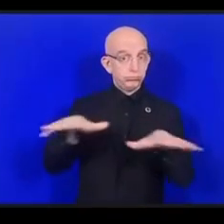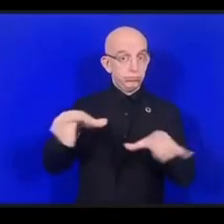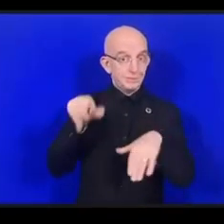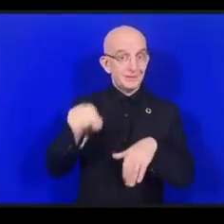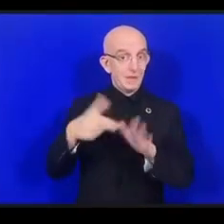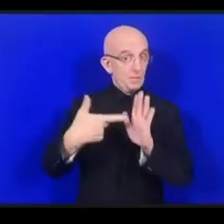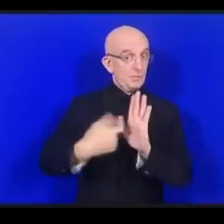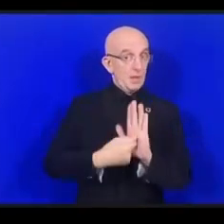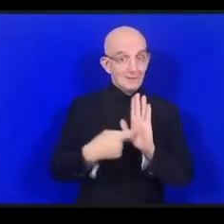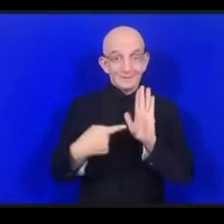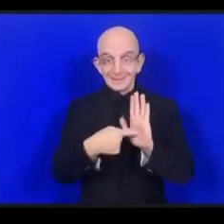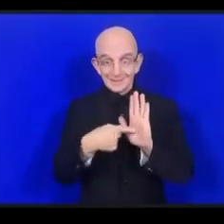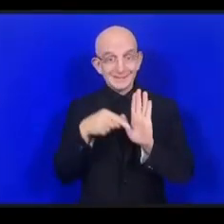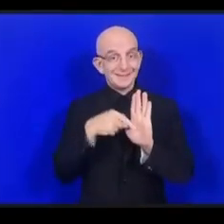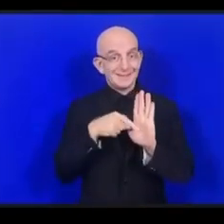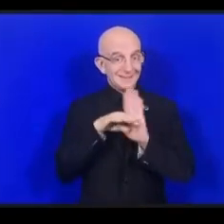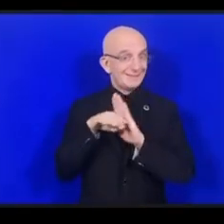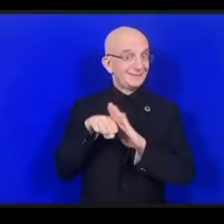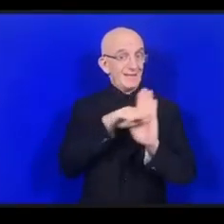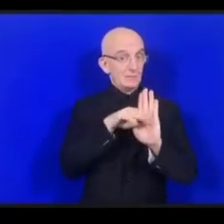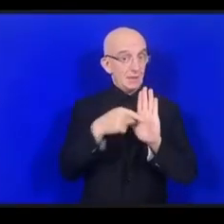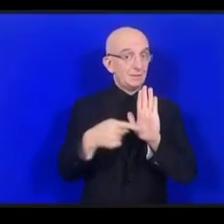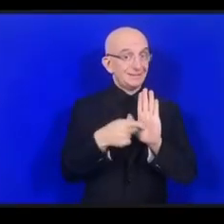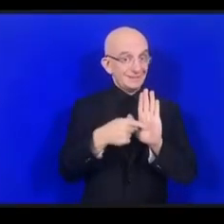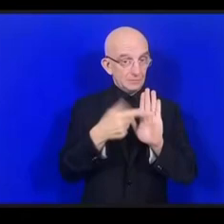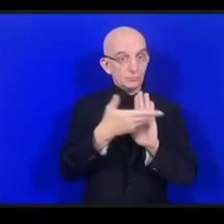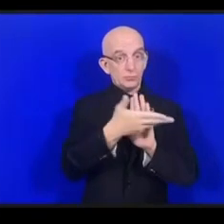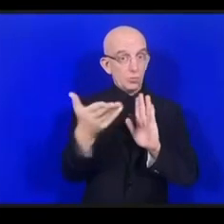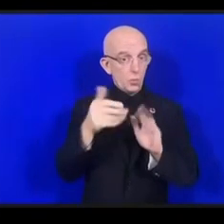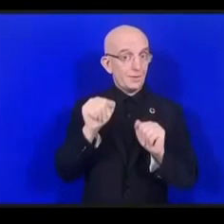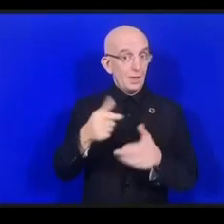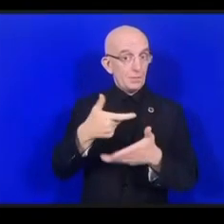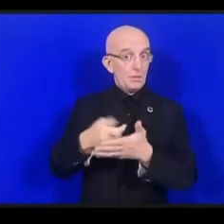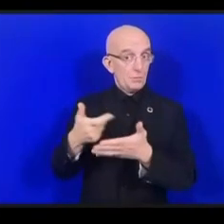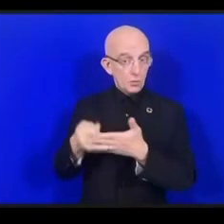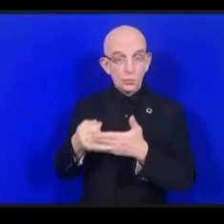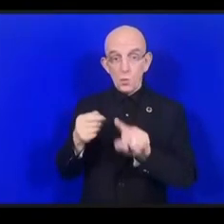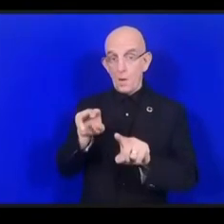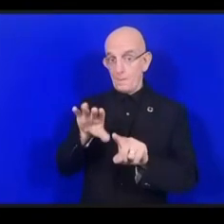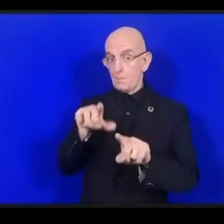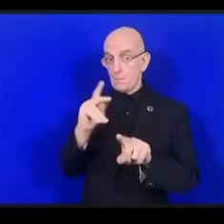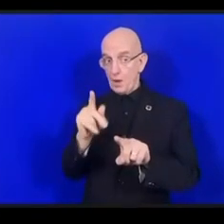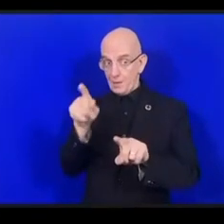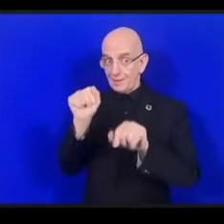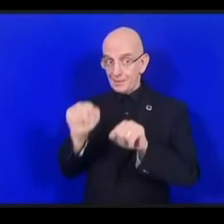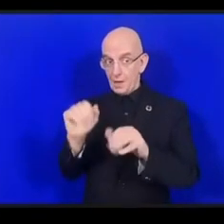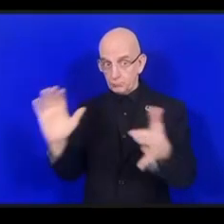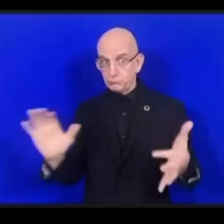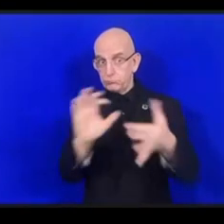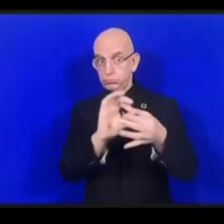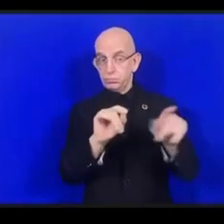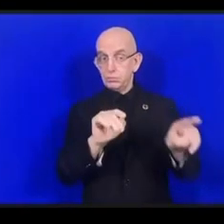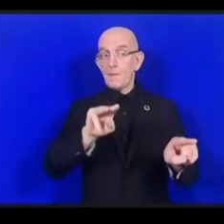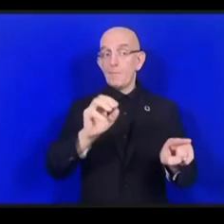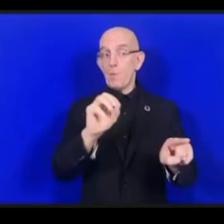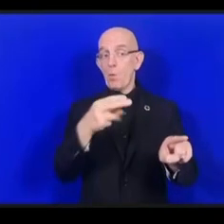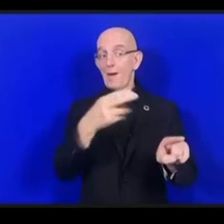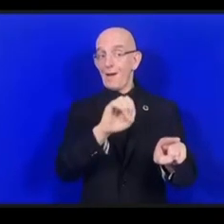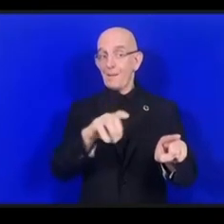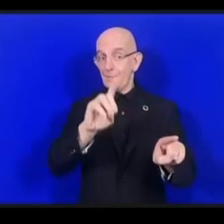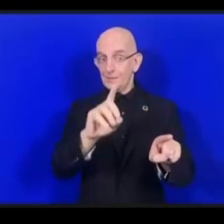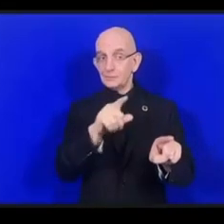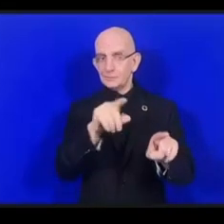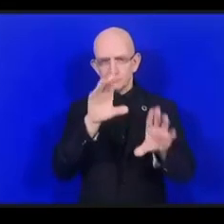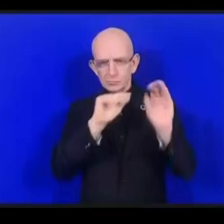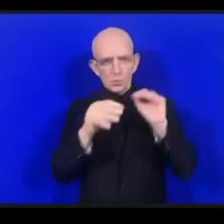las adquisiciones quizás habla con muhamed para aprender más sobre la sección 5 och